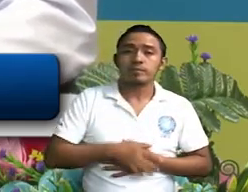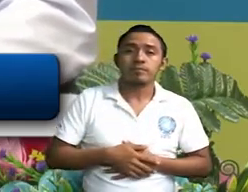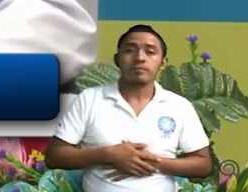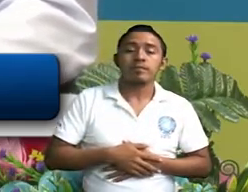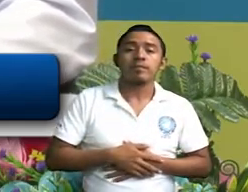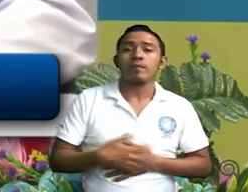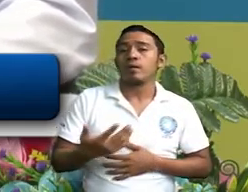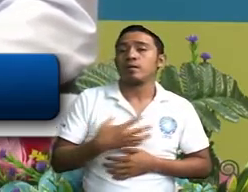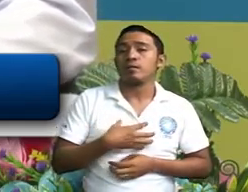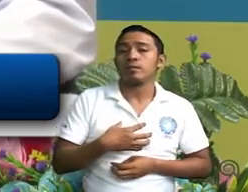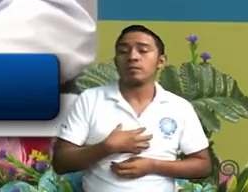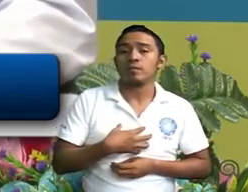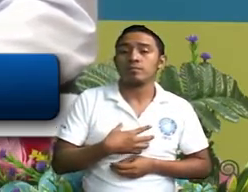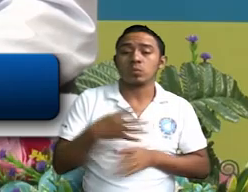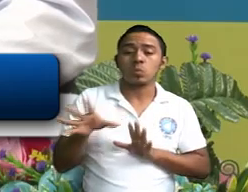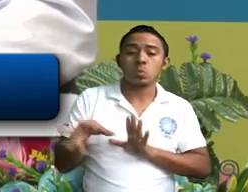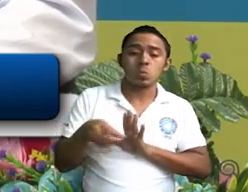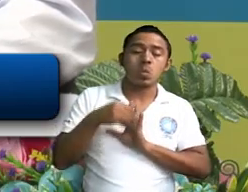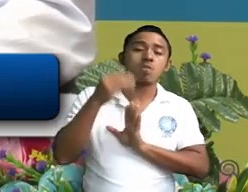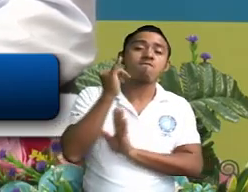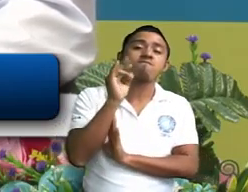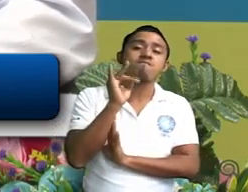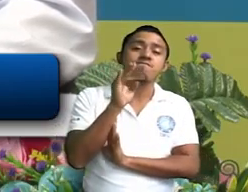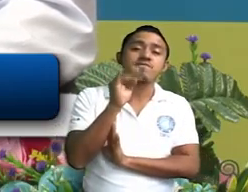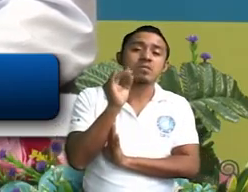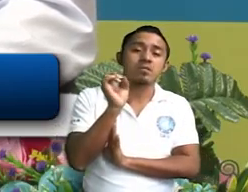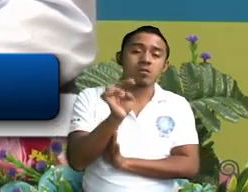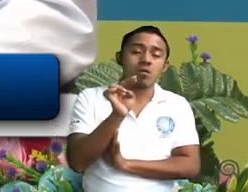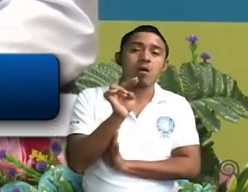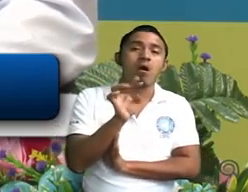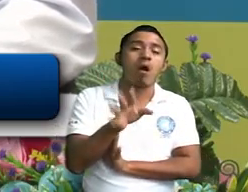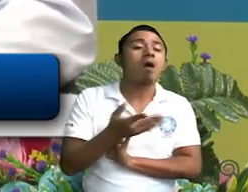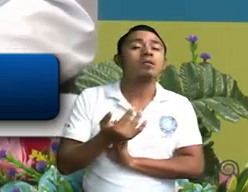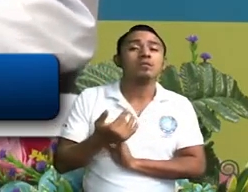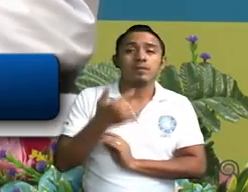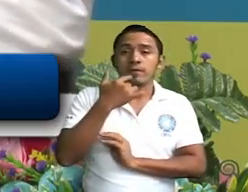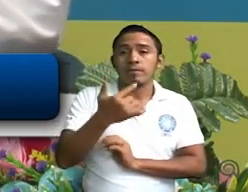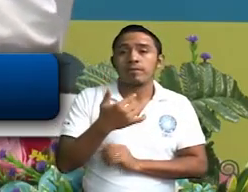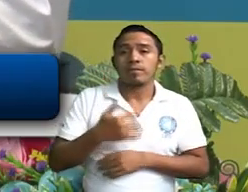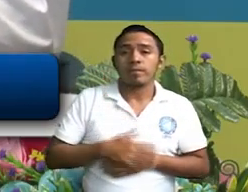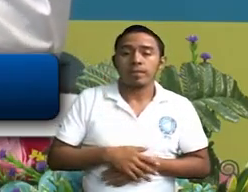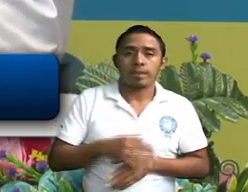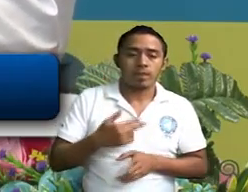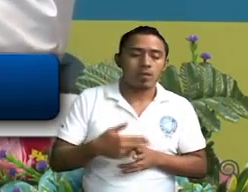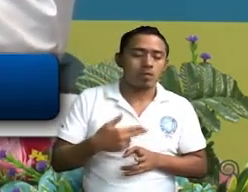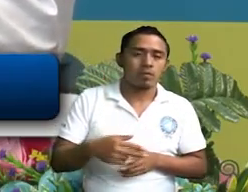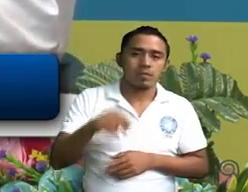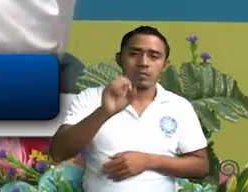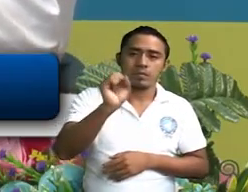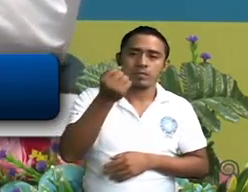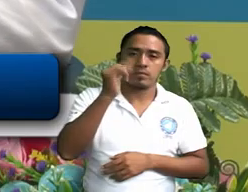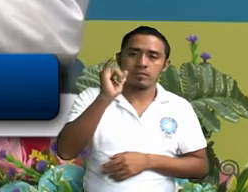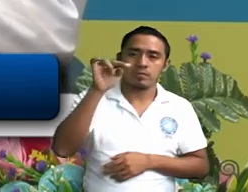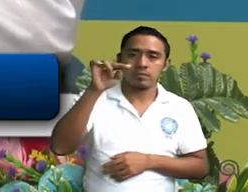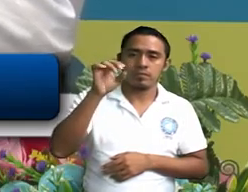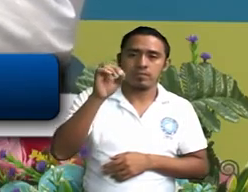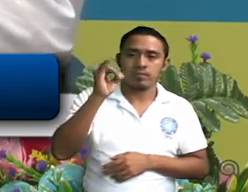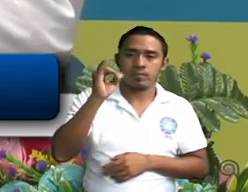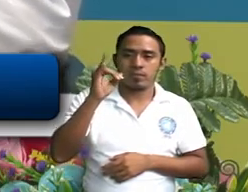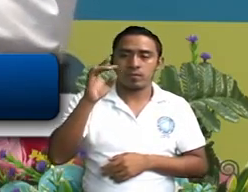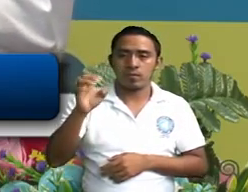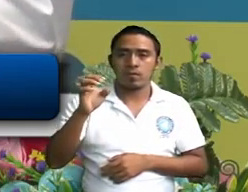procesos infecciosos principalmente. Por eso hay una literatura que le llaman sinovitis transitoria de la cadera, otros le llaman